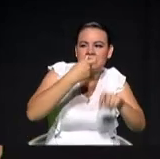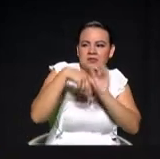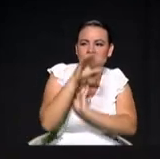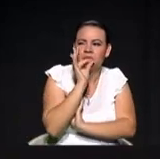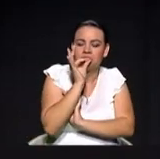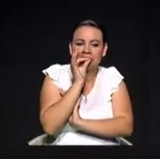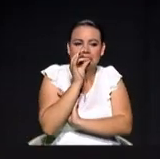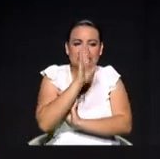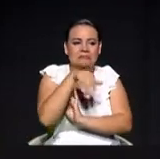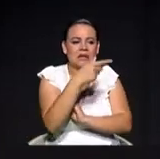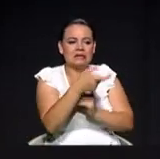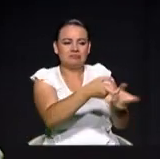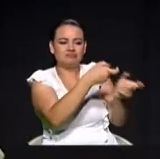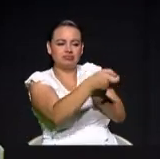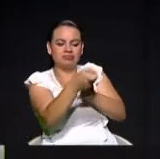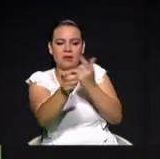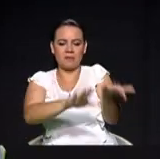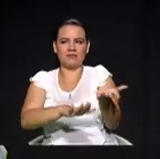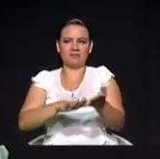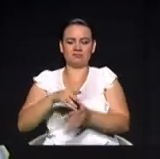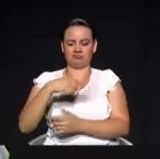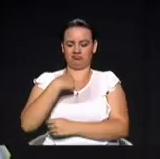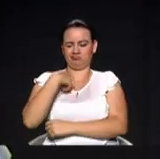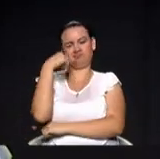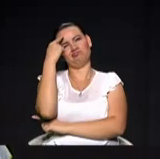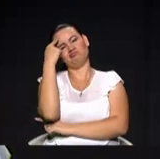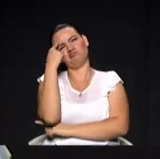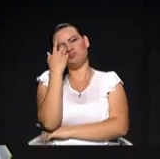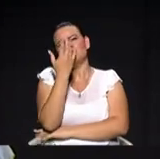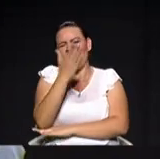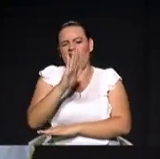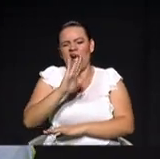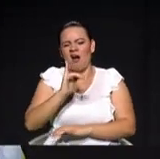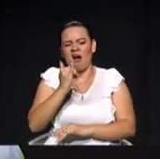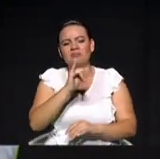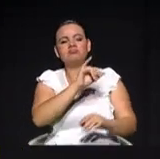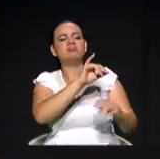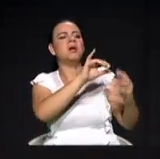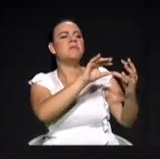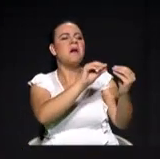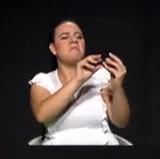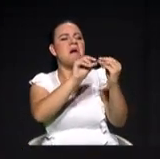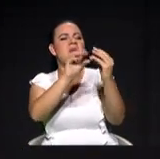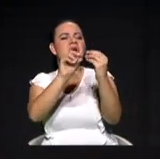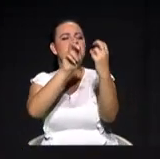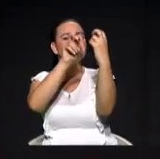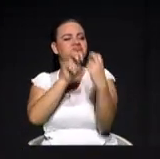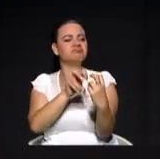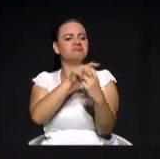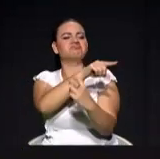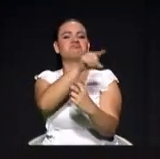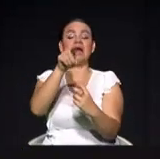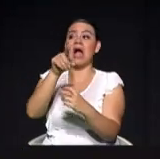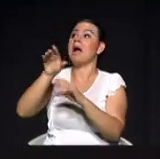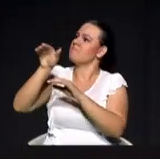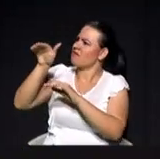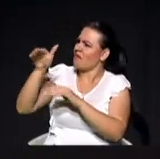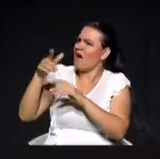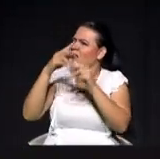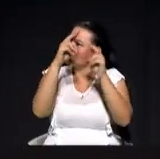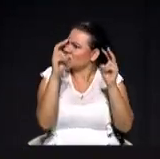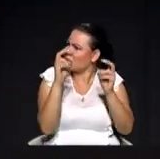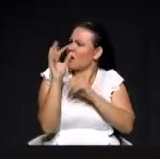a hacer lo siguiente he hablado con mucha gente me han dicho que hable más sobre el tema de la cannabis y es muy